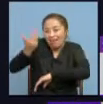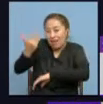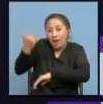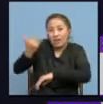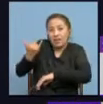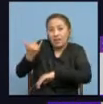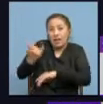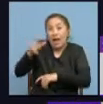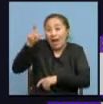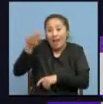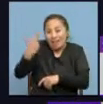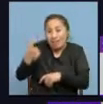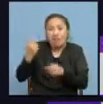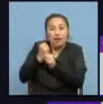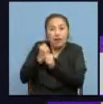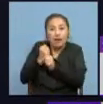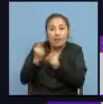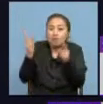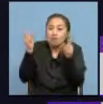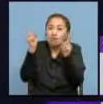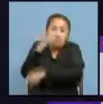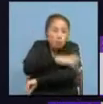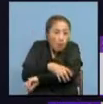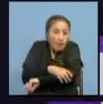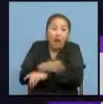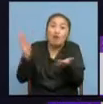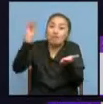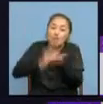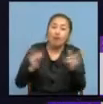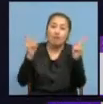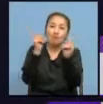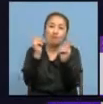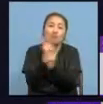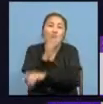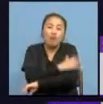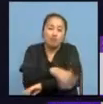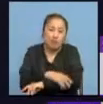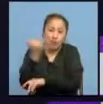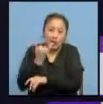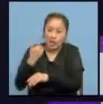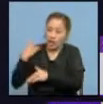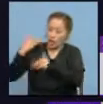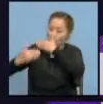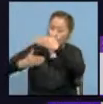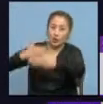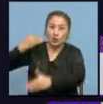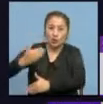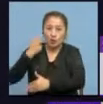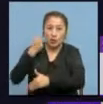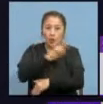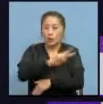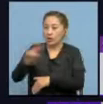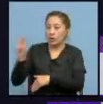era de clase media es pobre y el pobre más pobre, pobre. Es decir, es como un dominó, prácticamente lo que uno percibe desde el